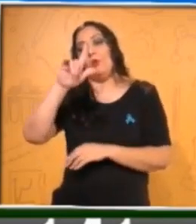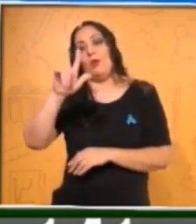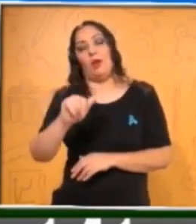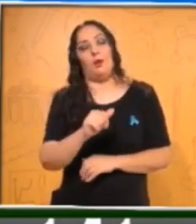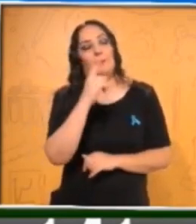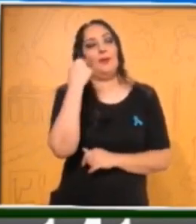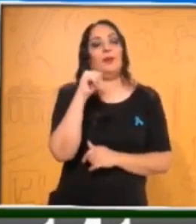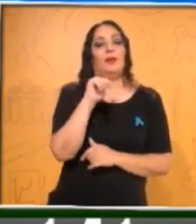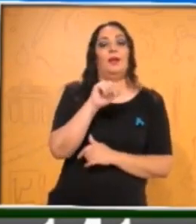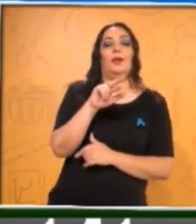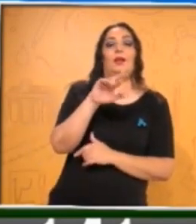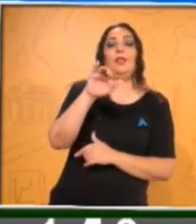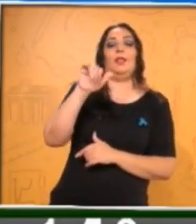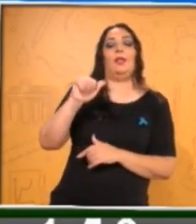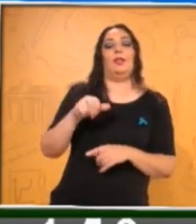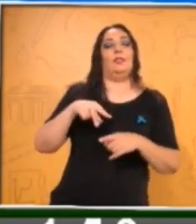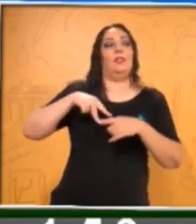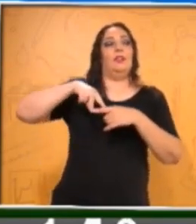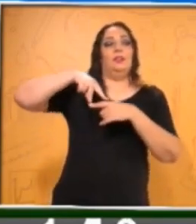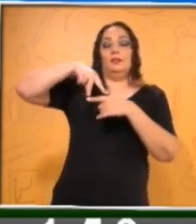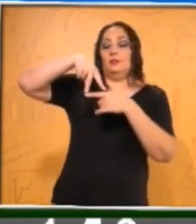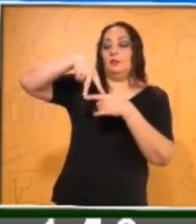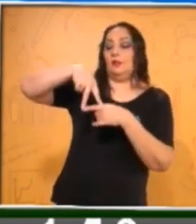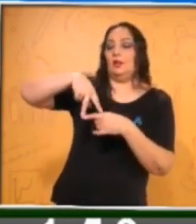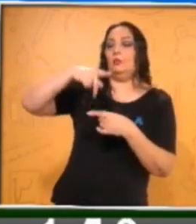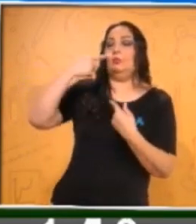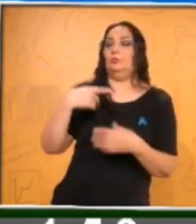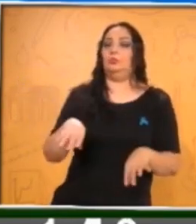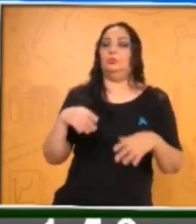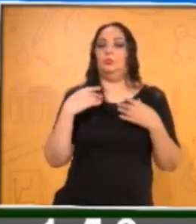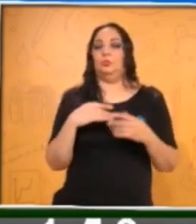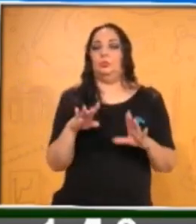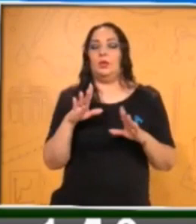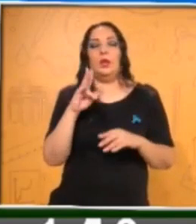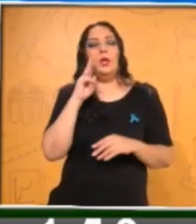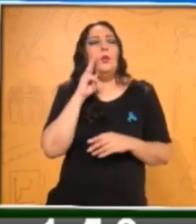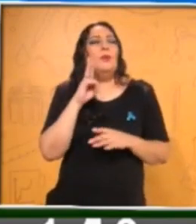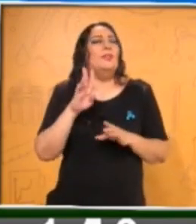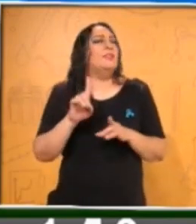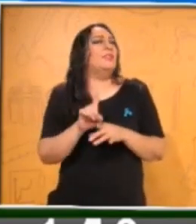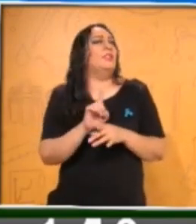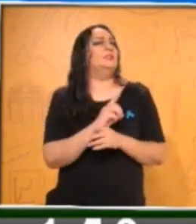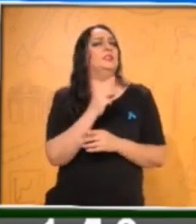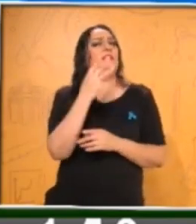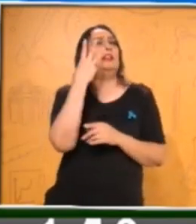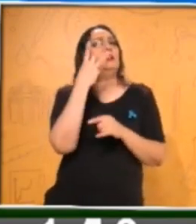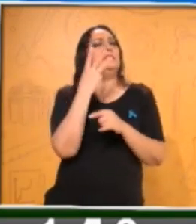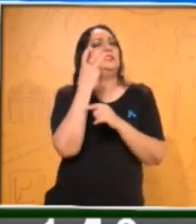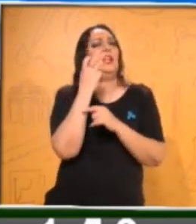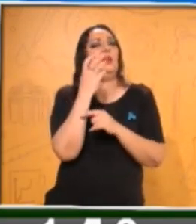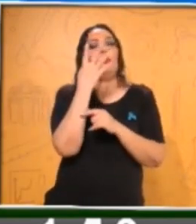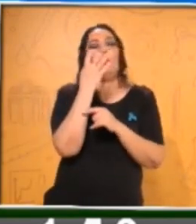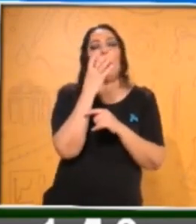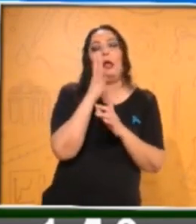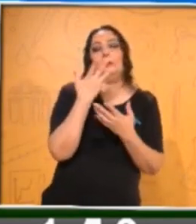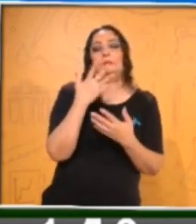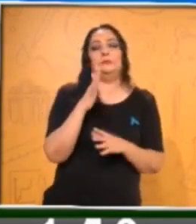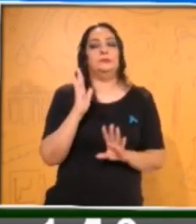correcta para el área del triángulo. Miren que esa fórmula la están viendo desde, ¿qué? Cuarto, tercero, ¿verdad?